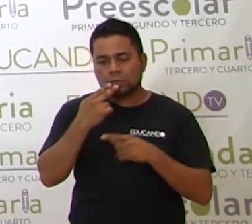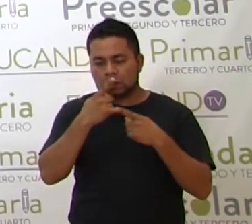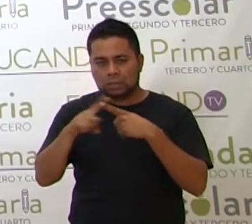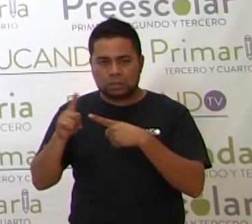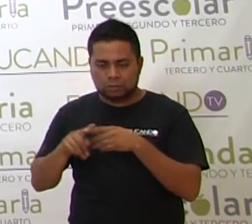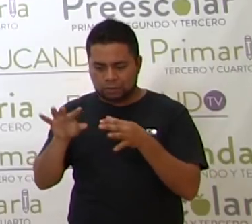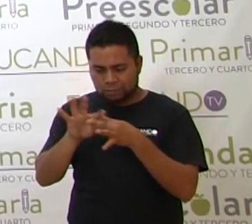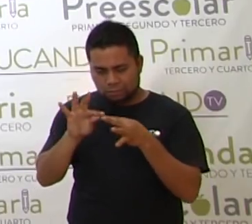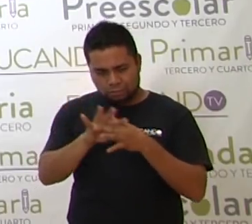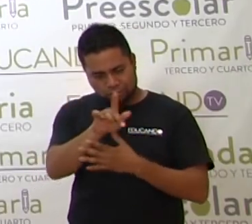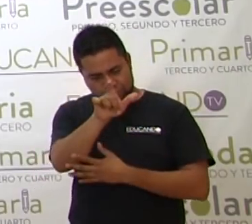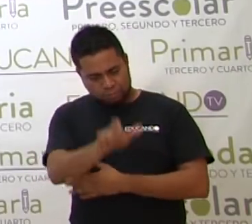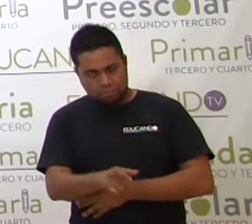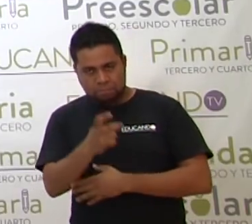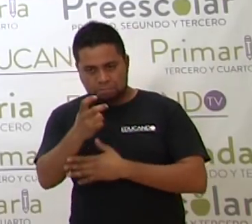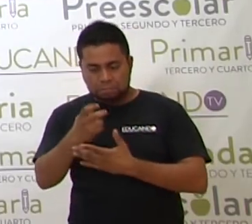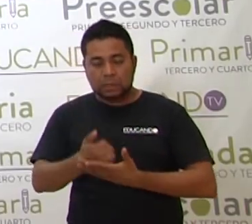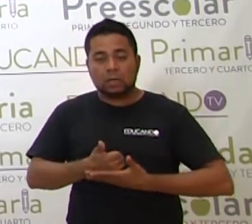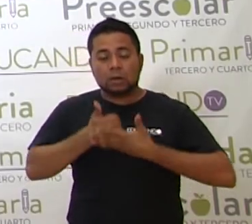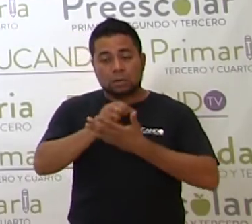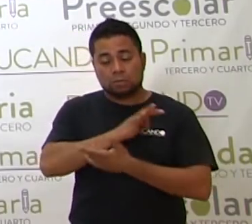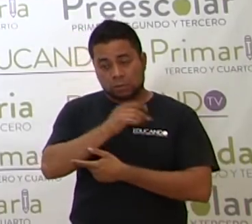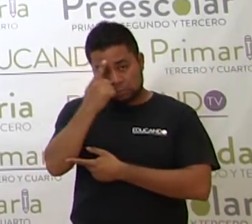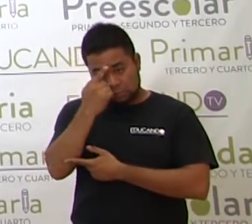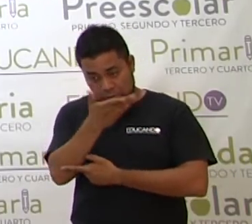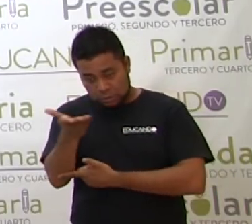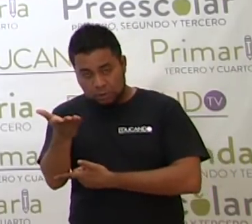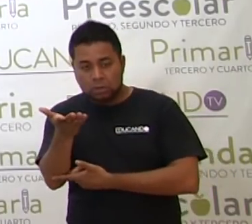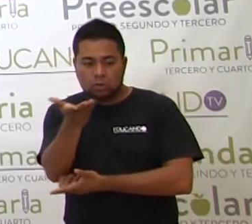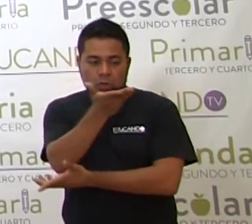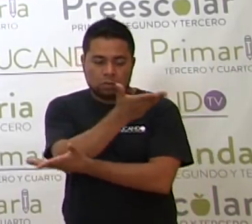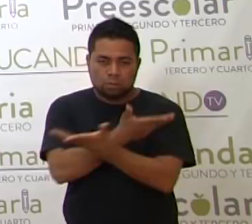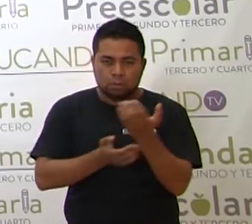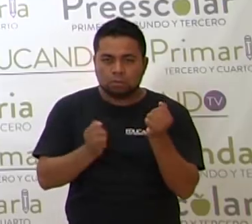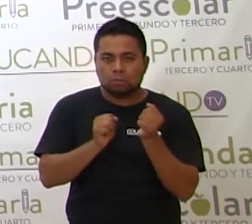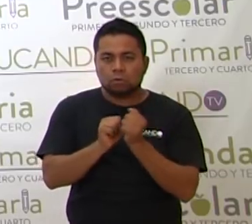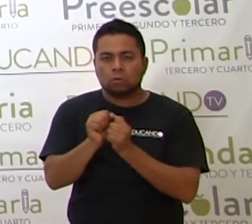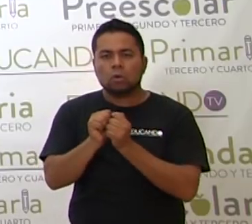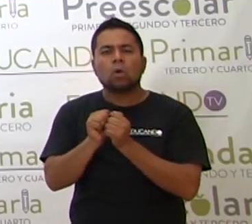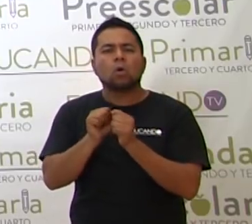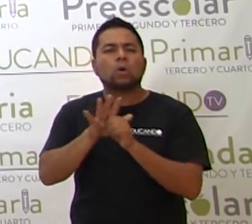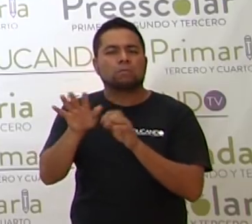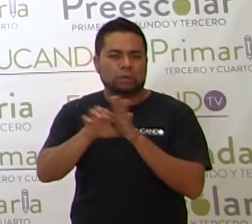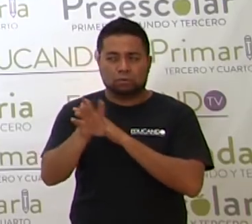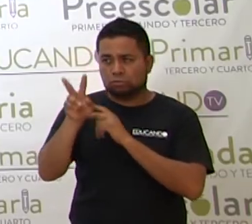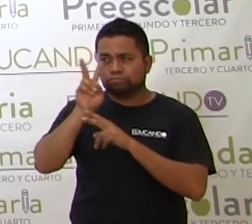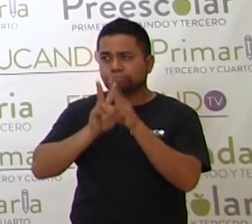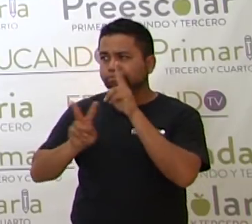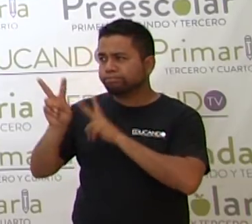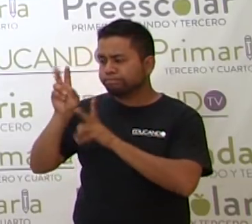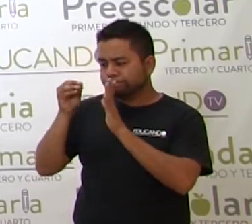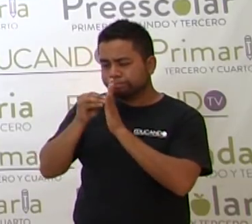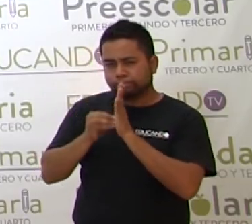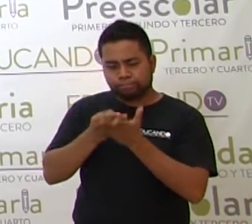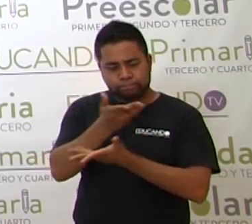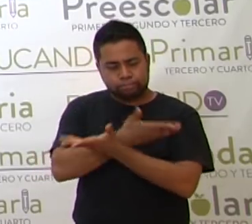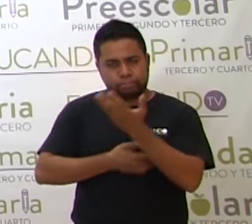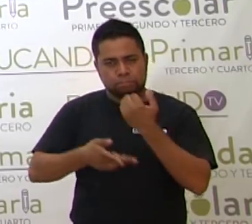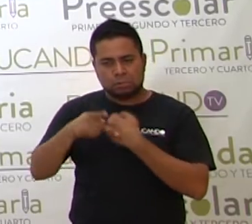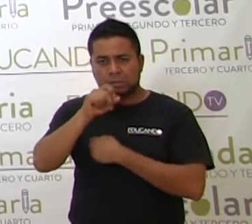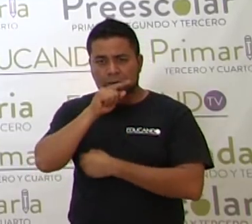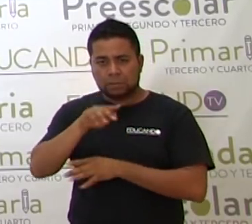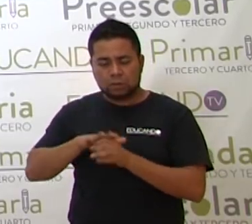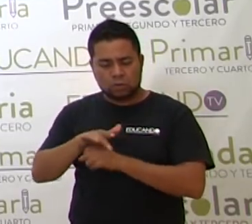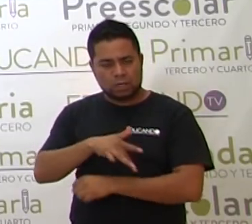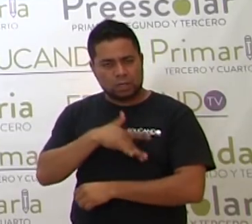de descripciones, las cuales te van a permitir a ti compartir lo que estás observando, pero también lo que estás